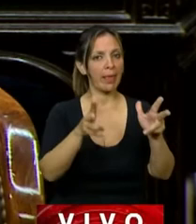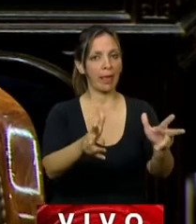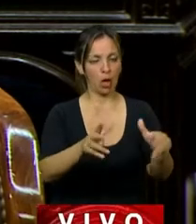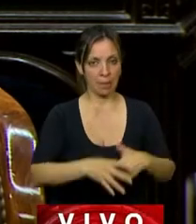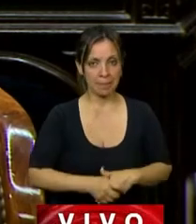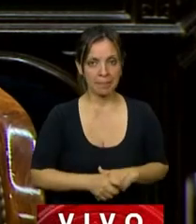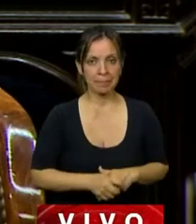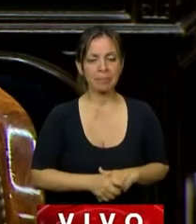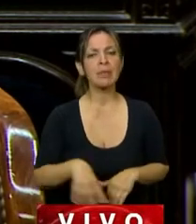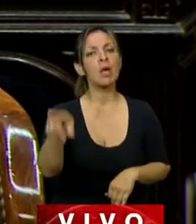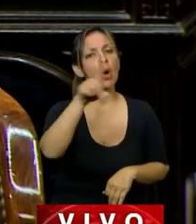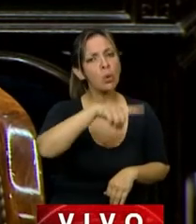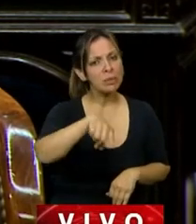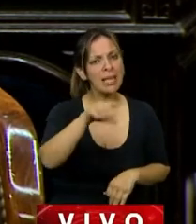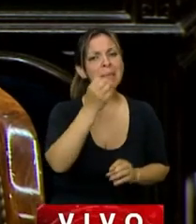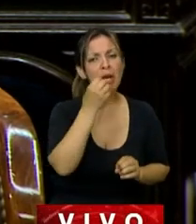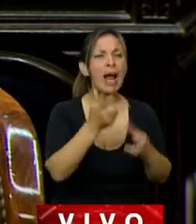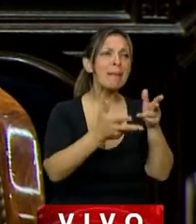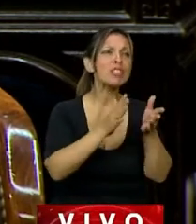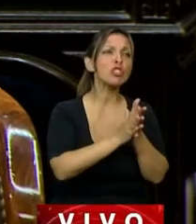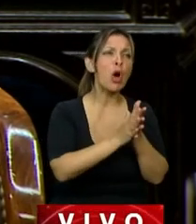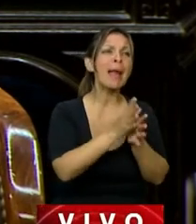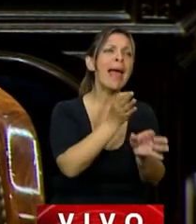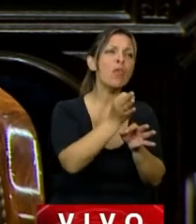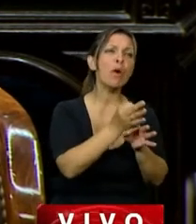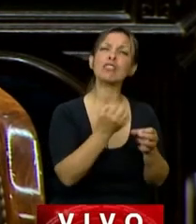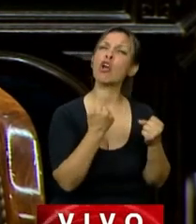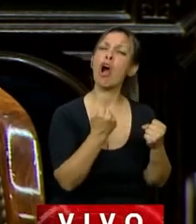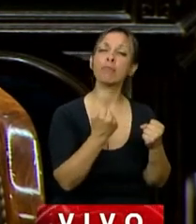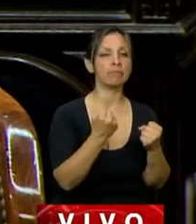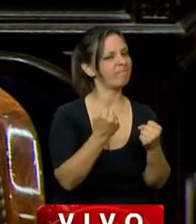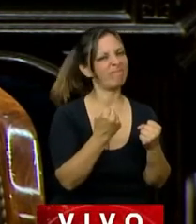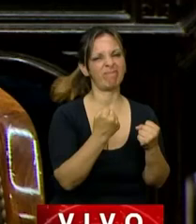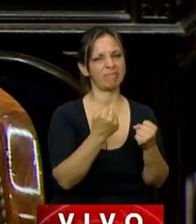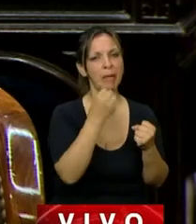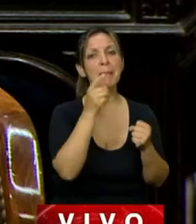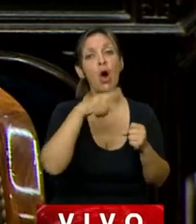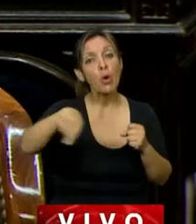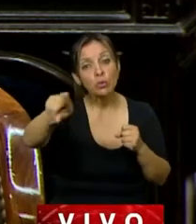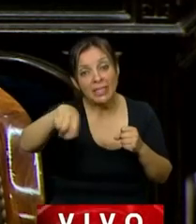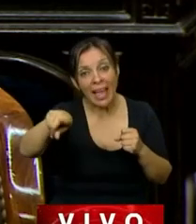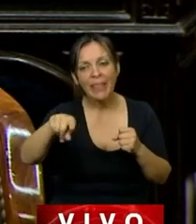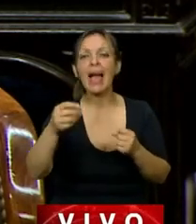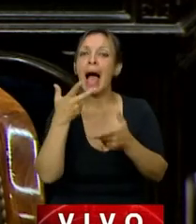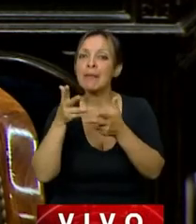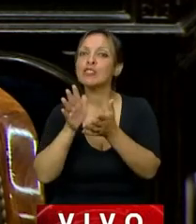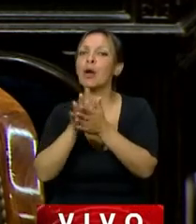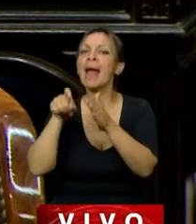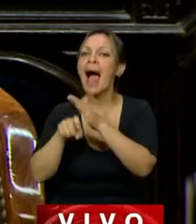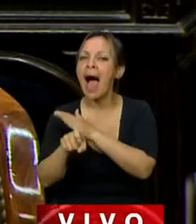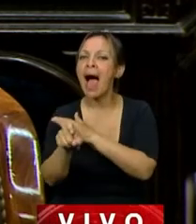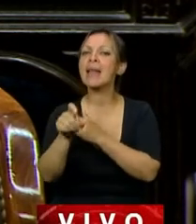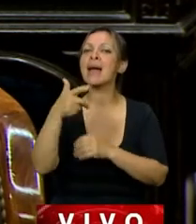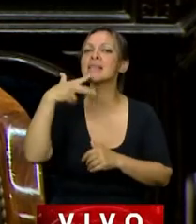honestidad, tomen otra bandera. Tomen la bandera de Lara San Juan. Acompañen a